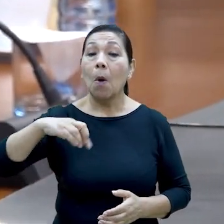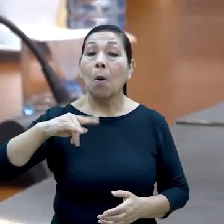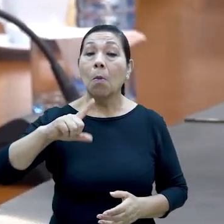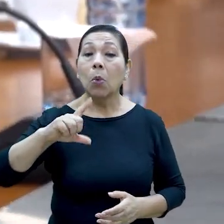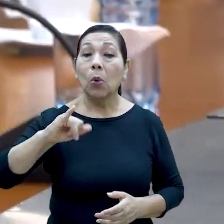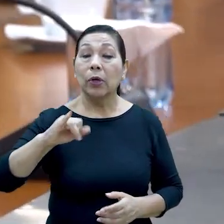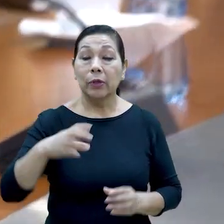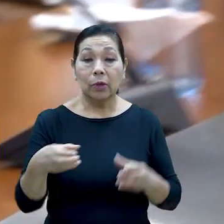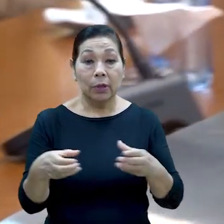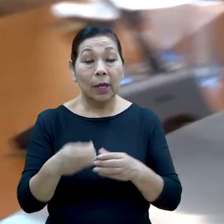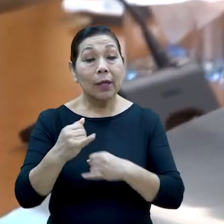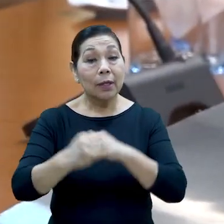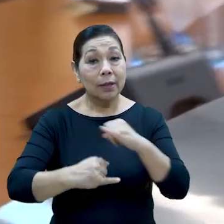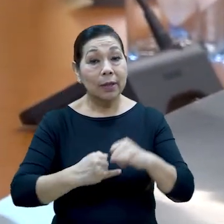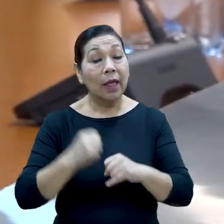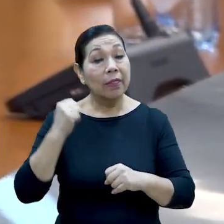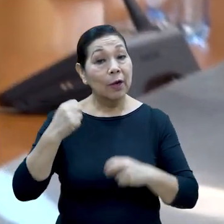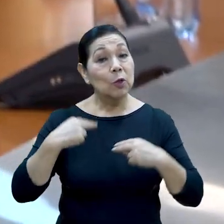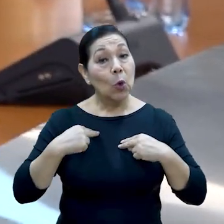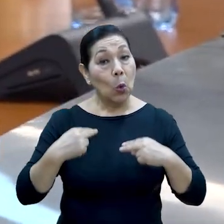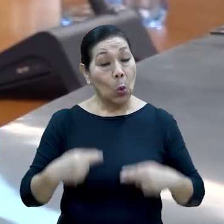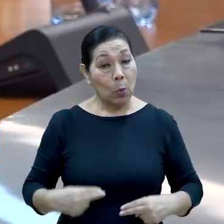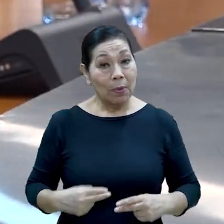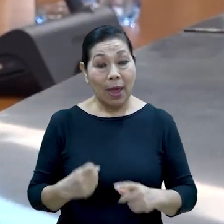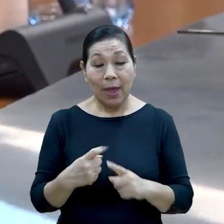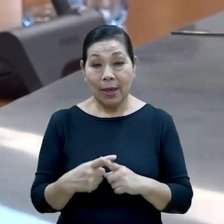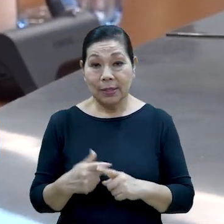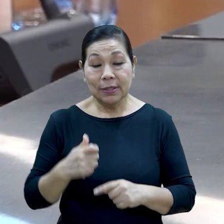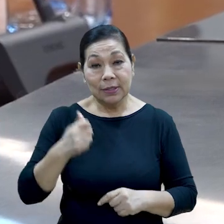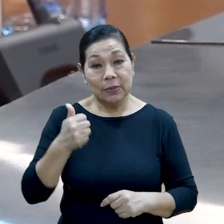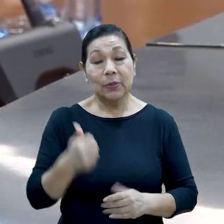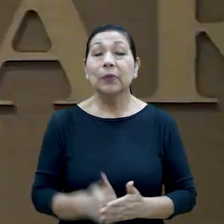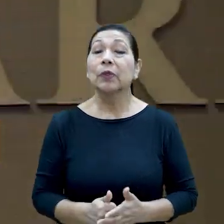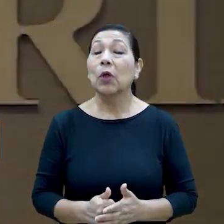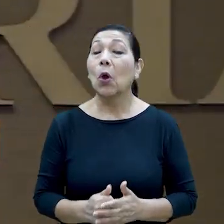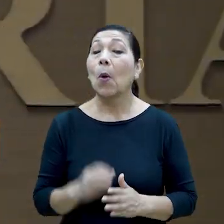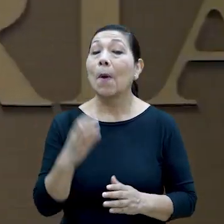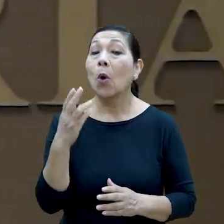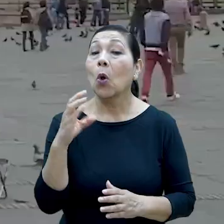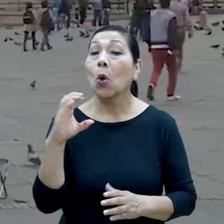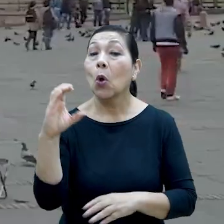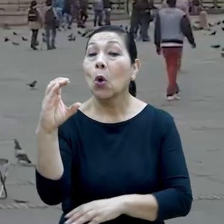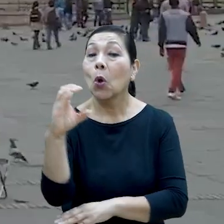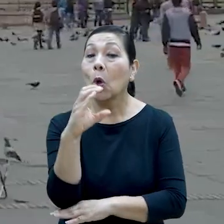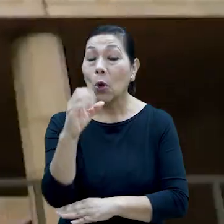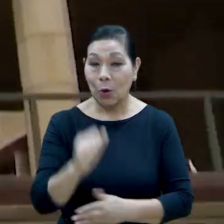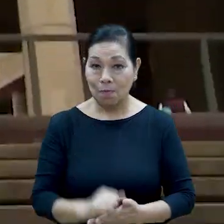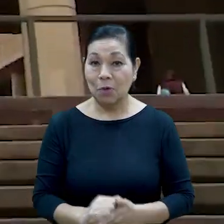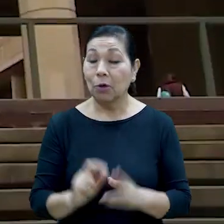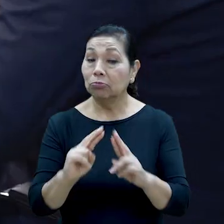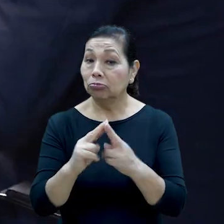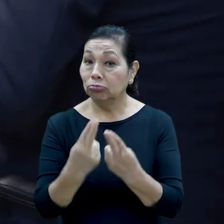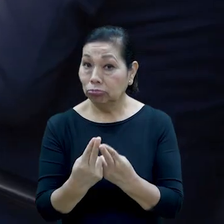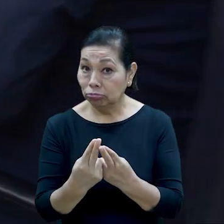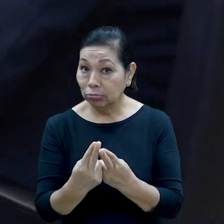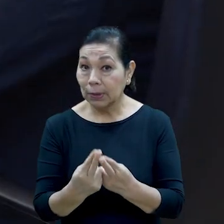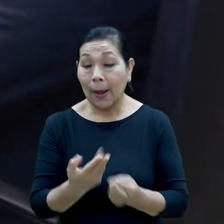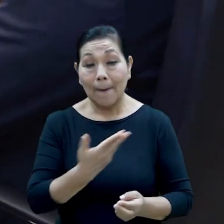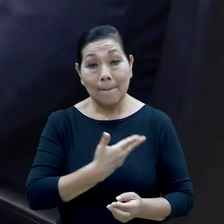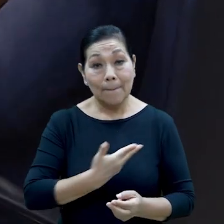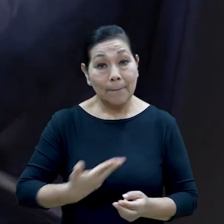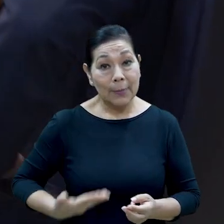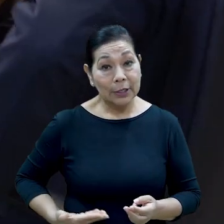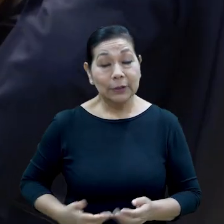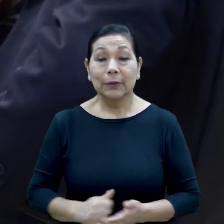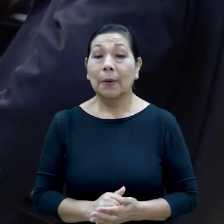Pulido, comisionado de la Comisión Interamericana de Derechos Humanos y ex magistrado de la Corte Constitucional de Colombia. En la reunión participaron